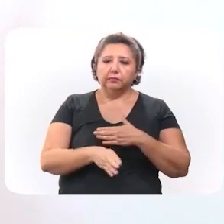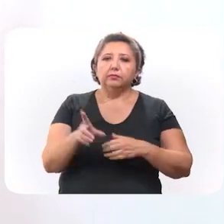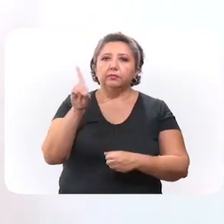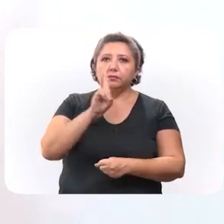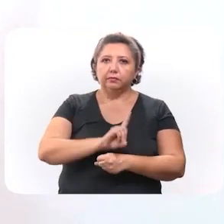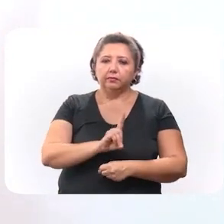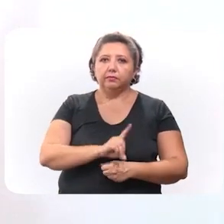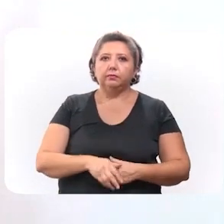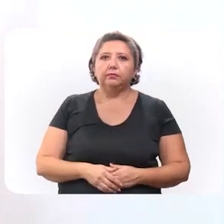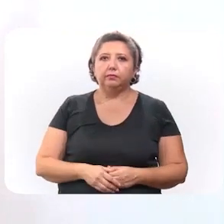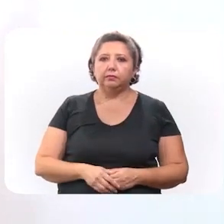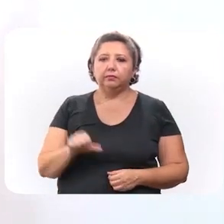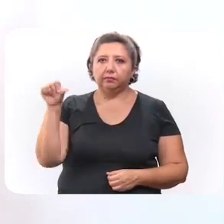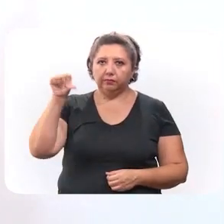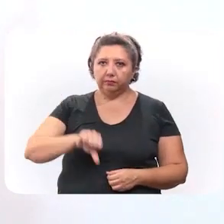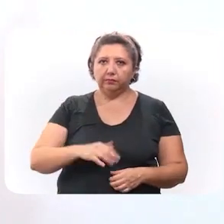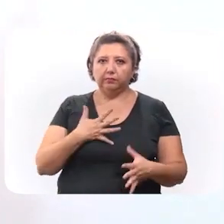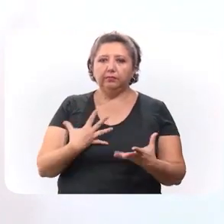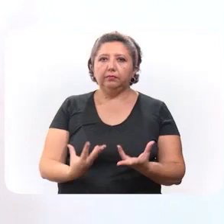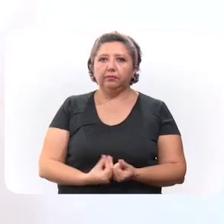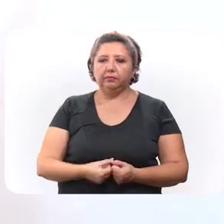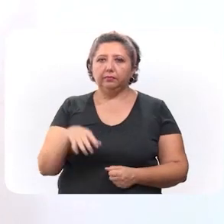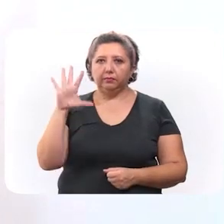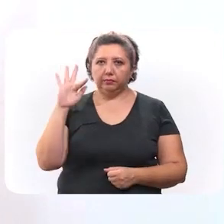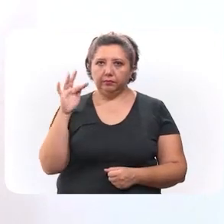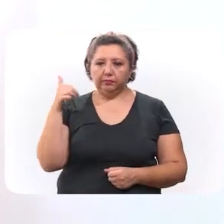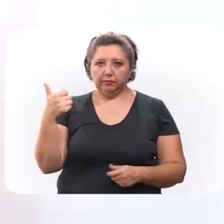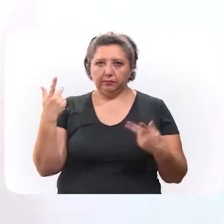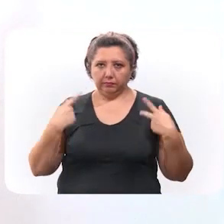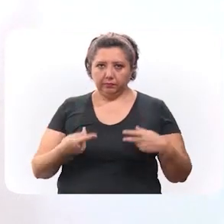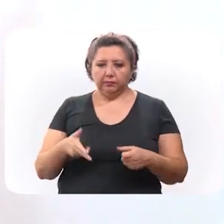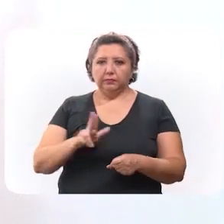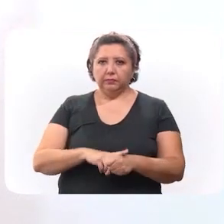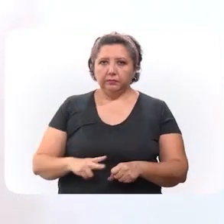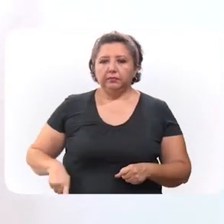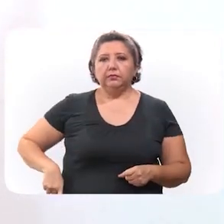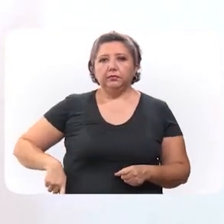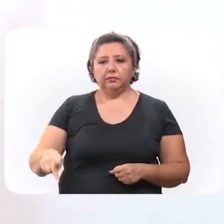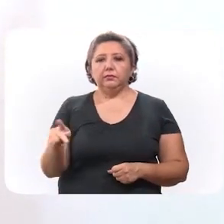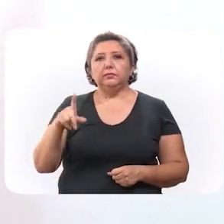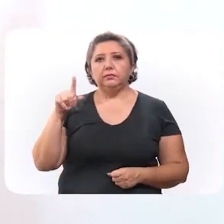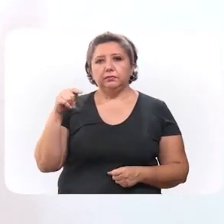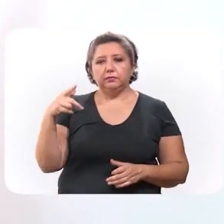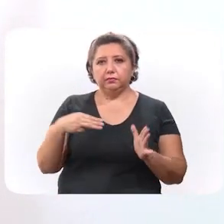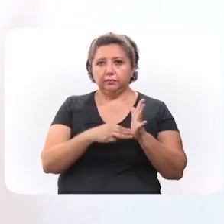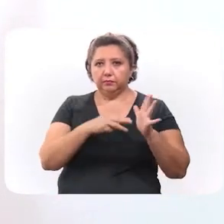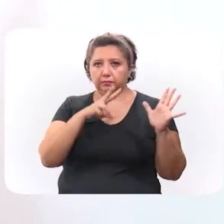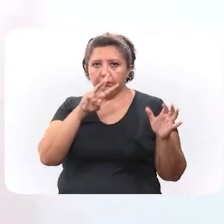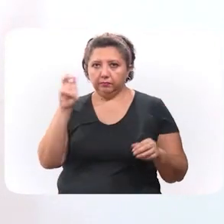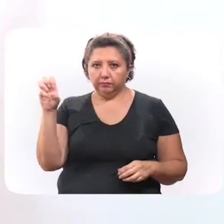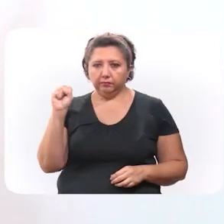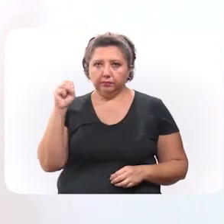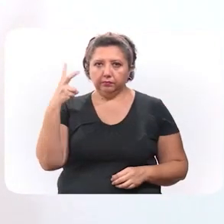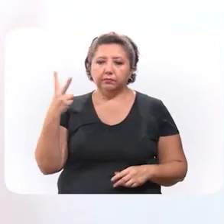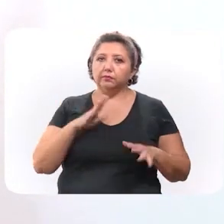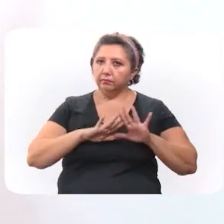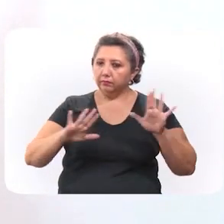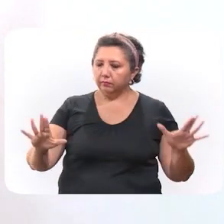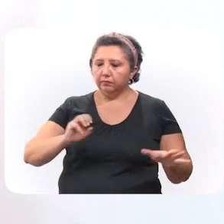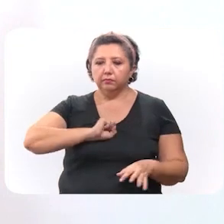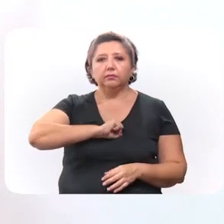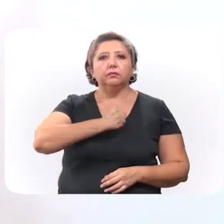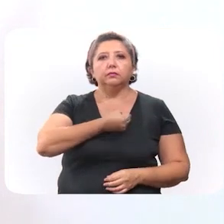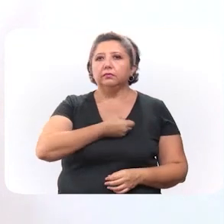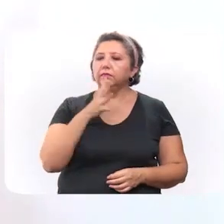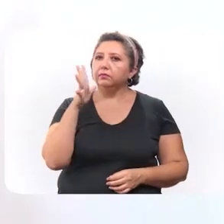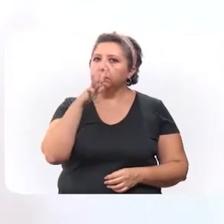hospitalaria y los ingresos diarios. El día de hoy tenemos 46 pacientes en hospitales públicos. 70.362 pacientes ya se